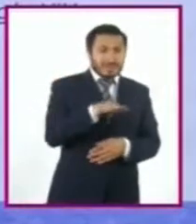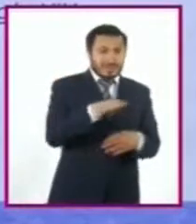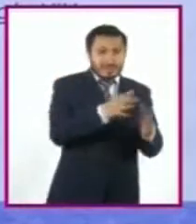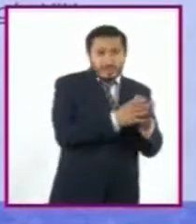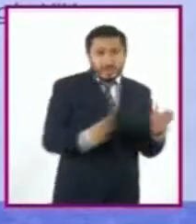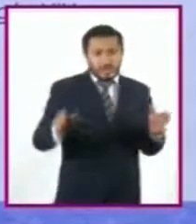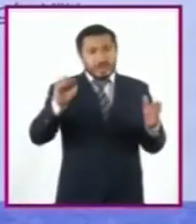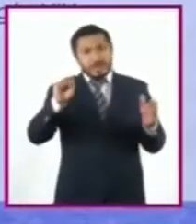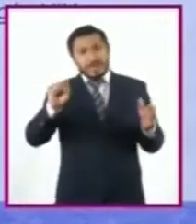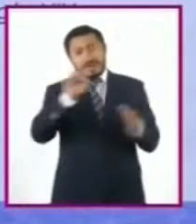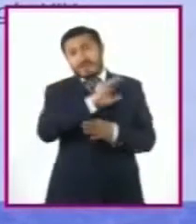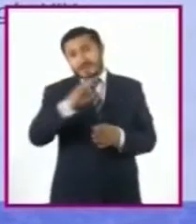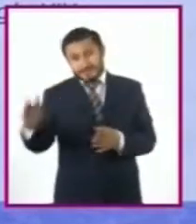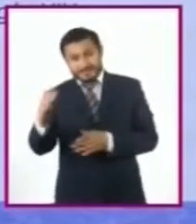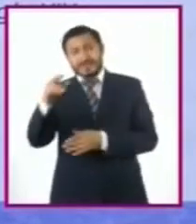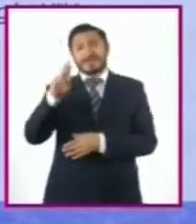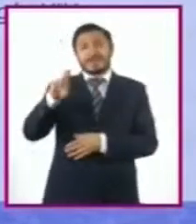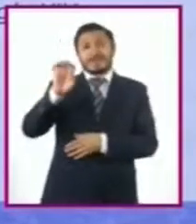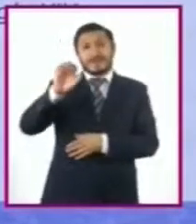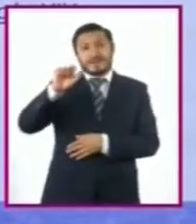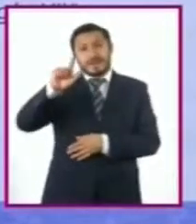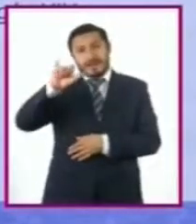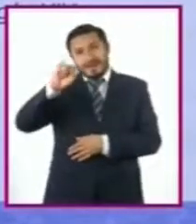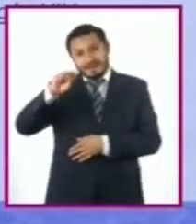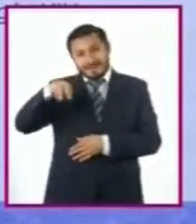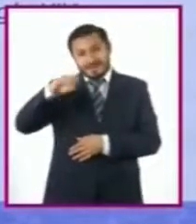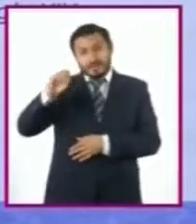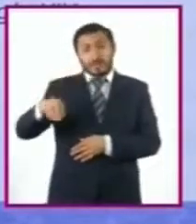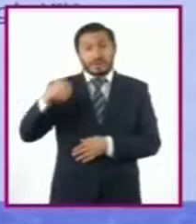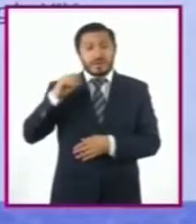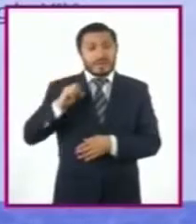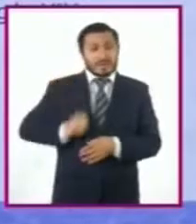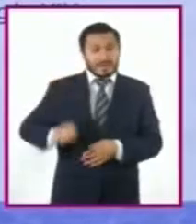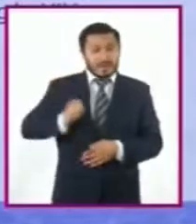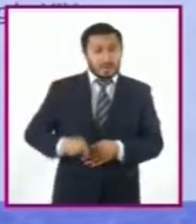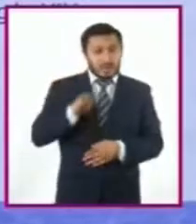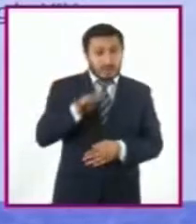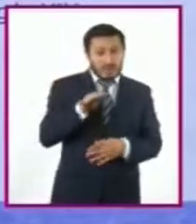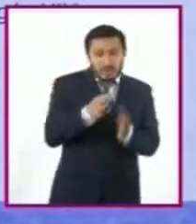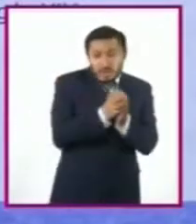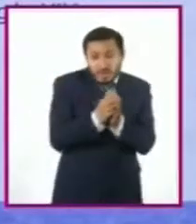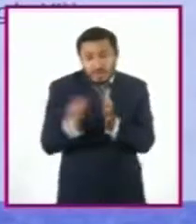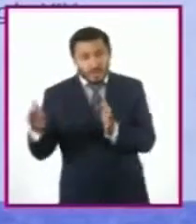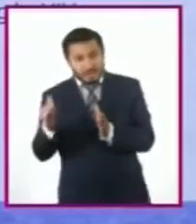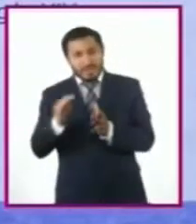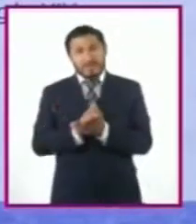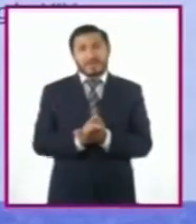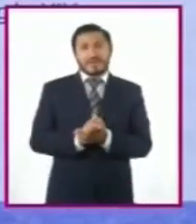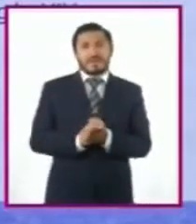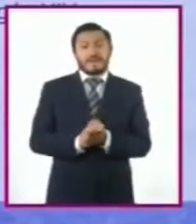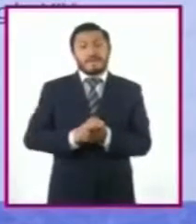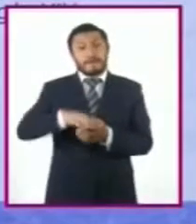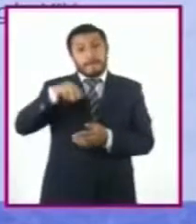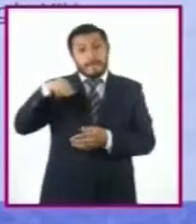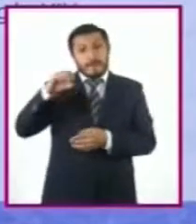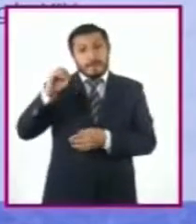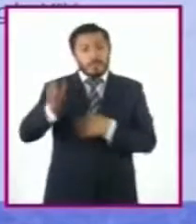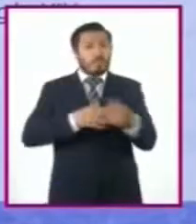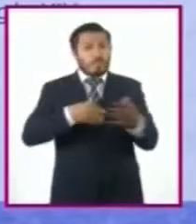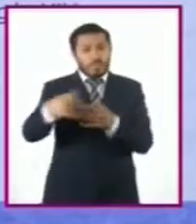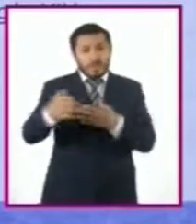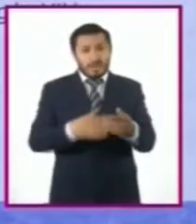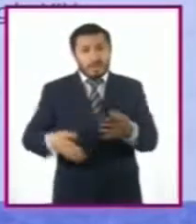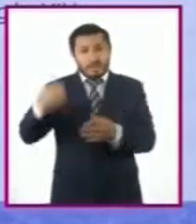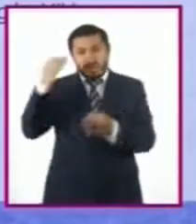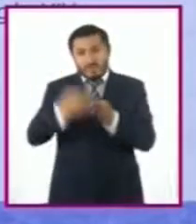realismo, que surgió en la segunda mitad del siglo XIX. Y concluimos con el modernismo, que surgió a finales del